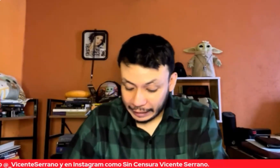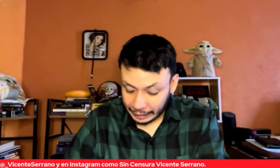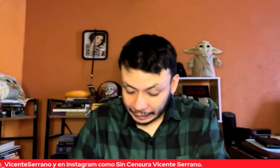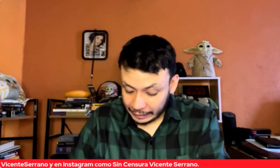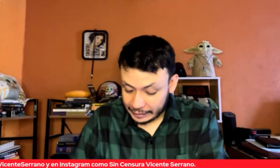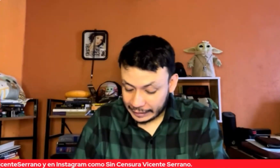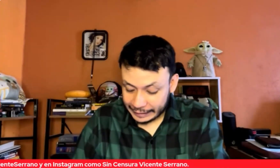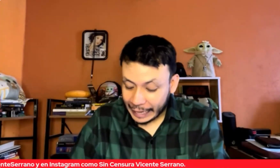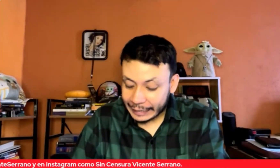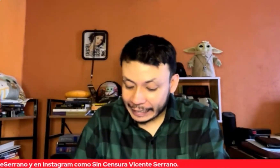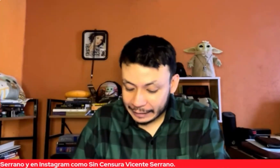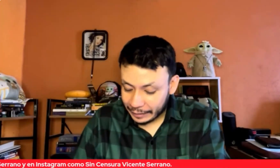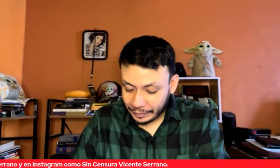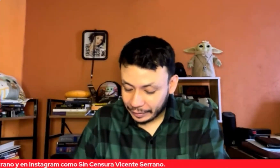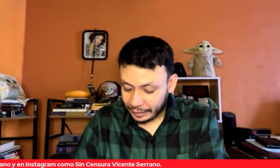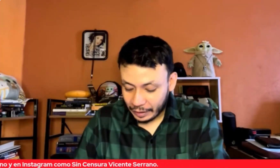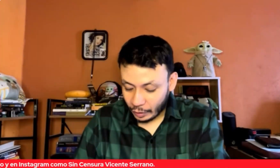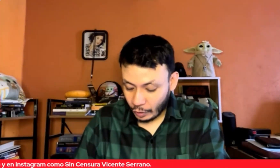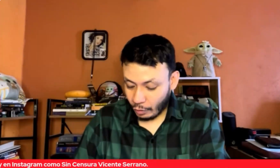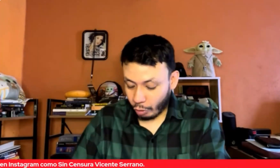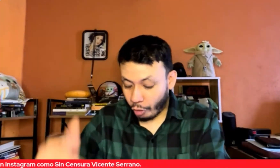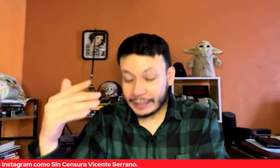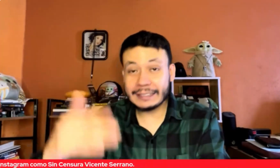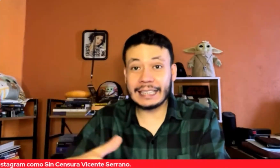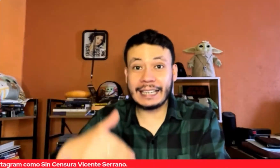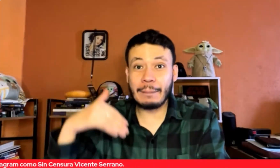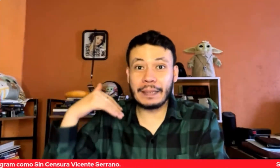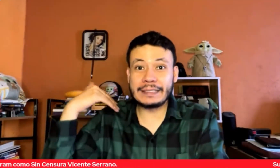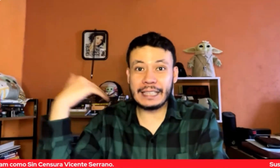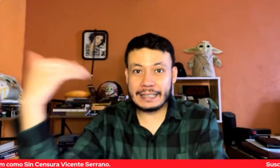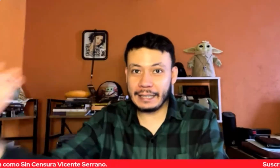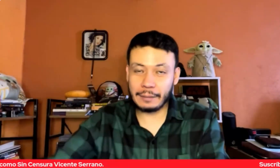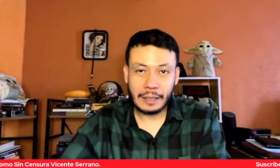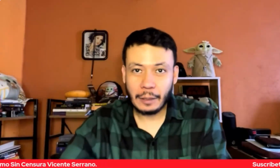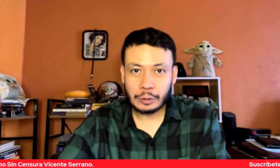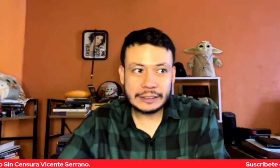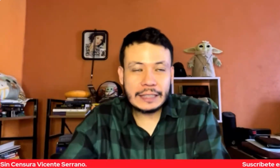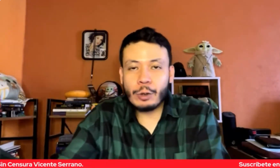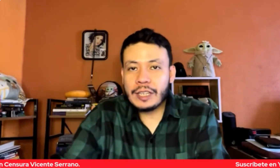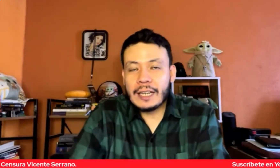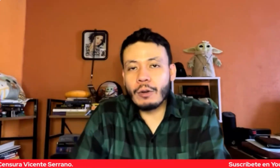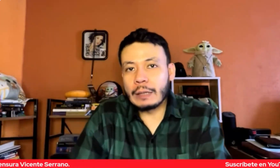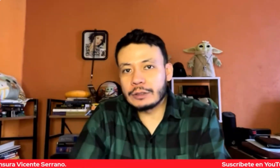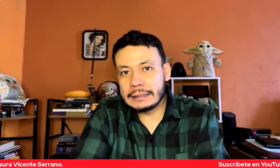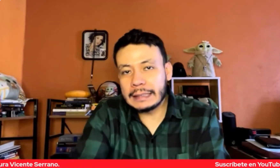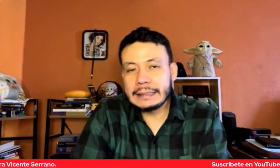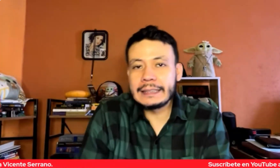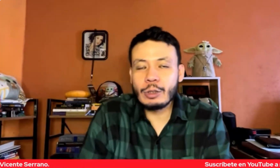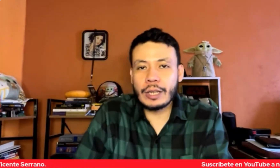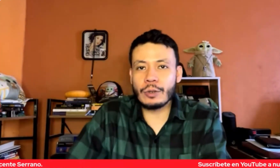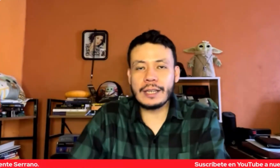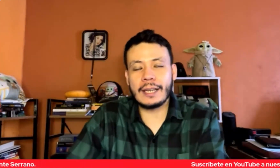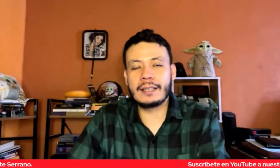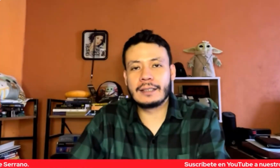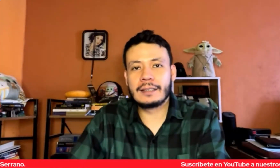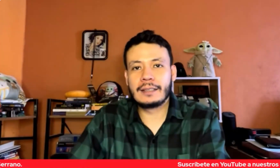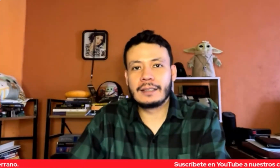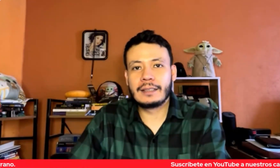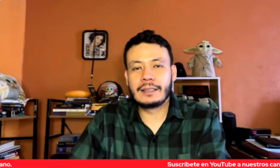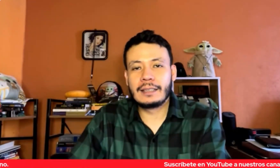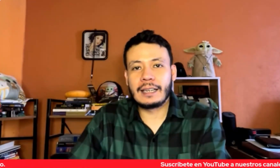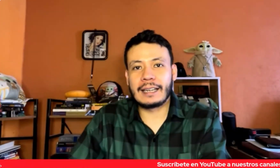Pues se tardan, no es hasta que el presidente pues dice, no dije lo que ustedes están diciendo que yo